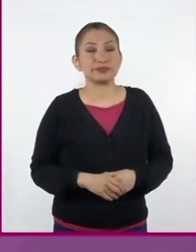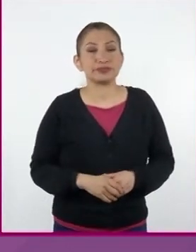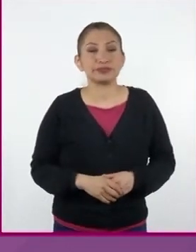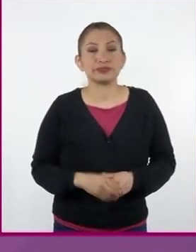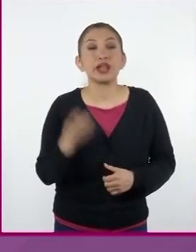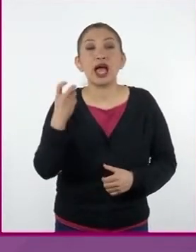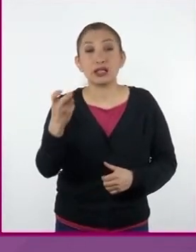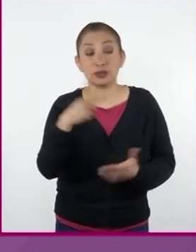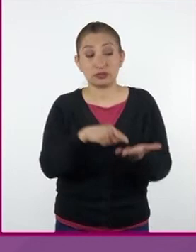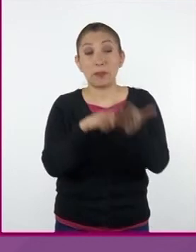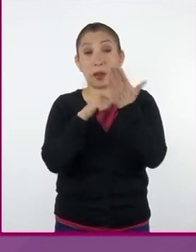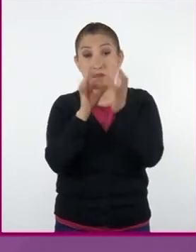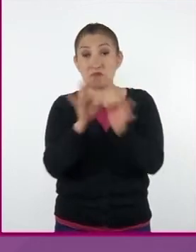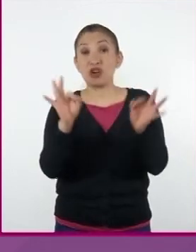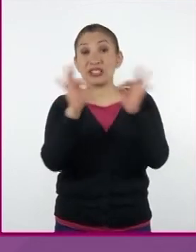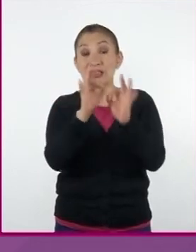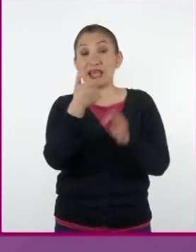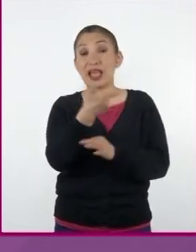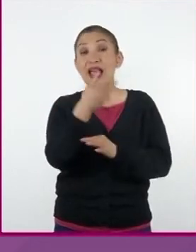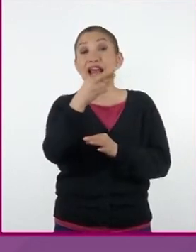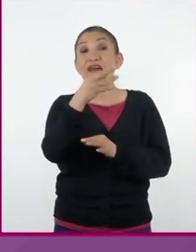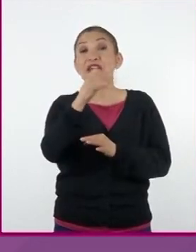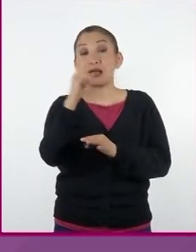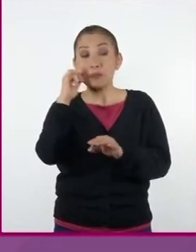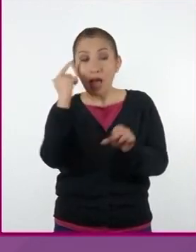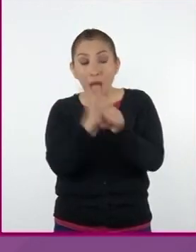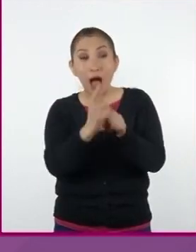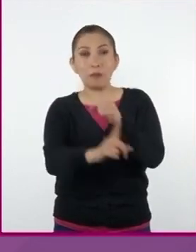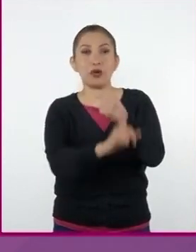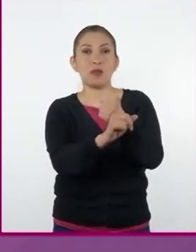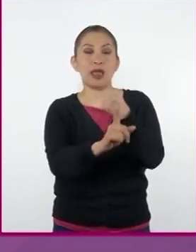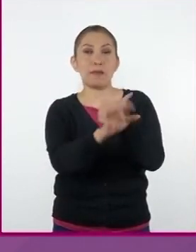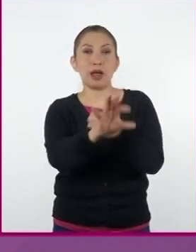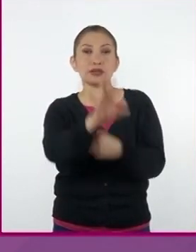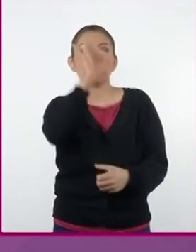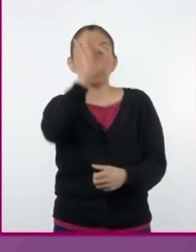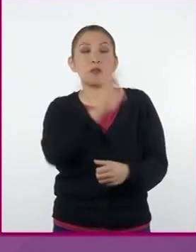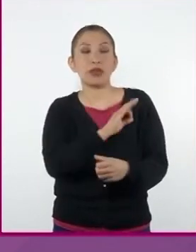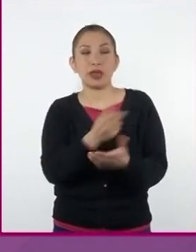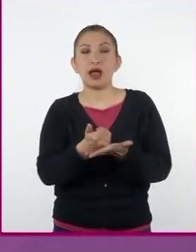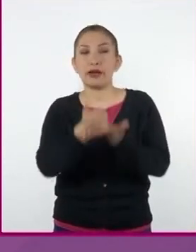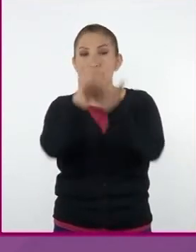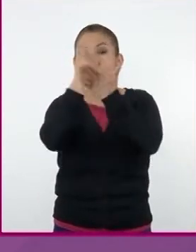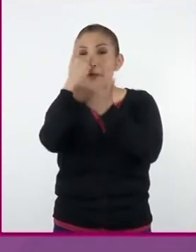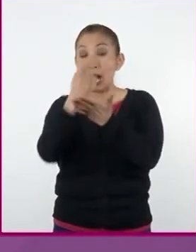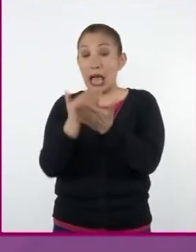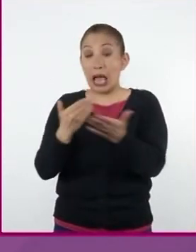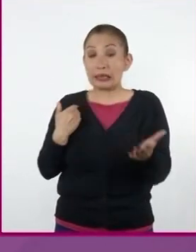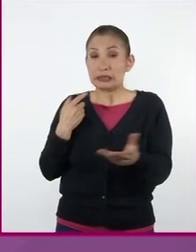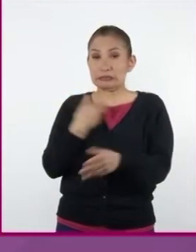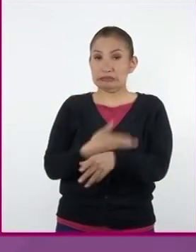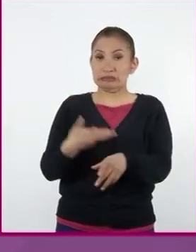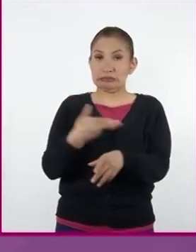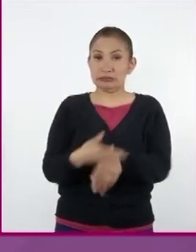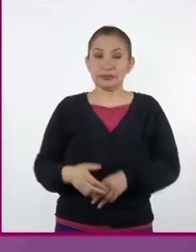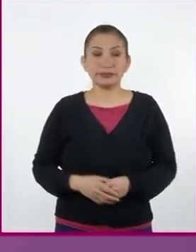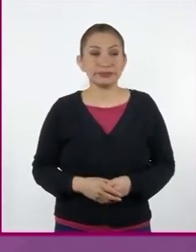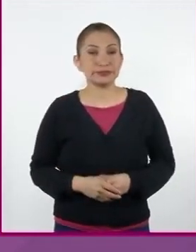Esto nos muestra la importancia de las gráficas en la detección de problemas, lo que nos puede servir para anticipar soluciones.